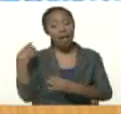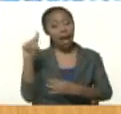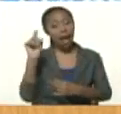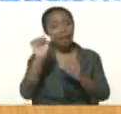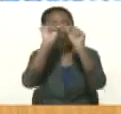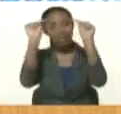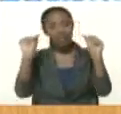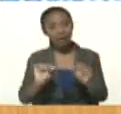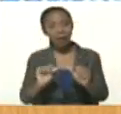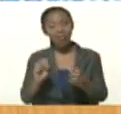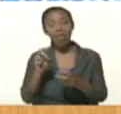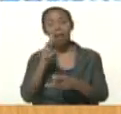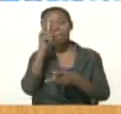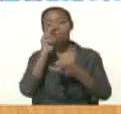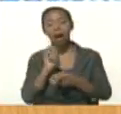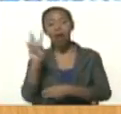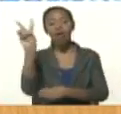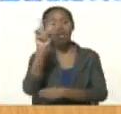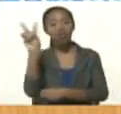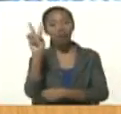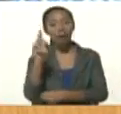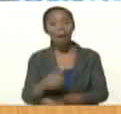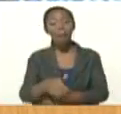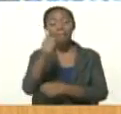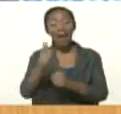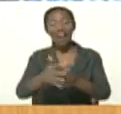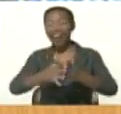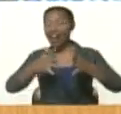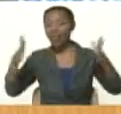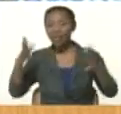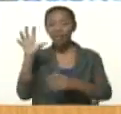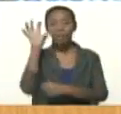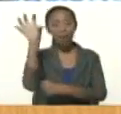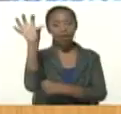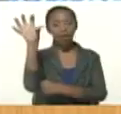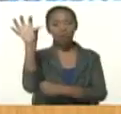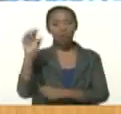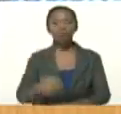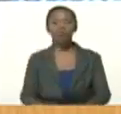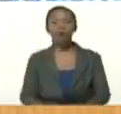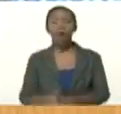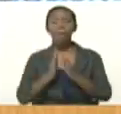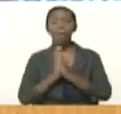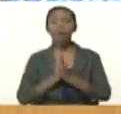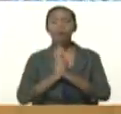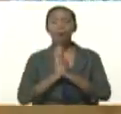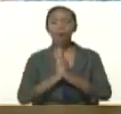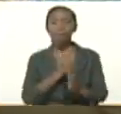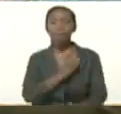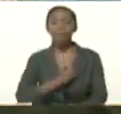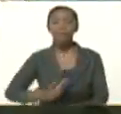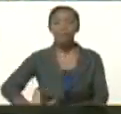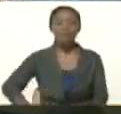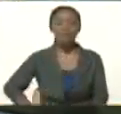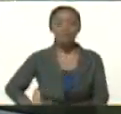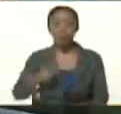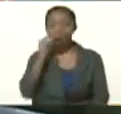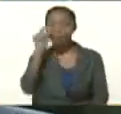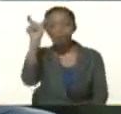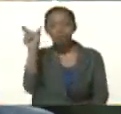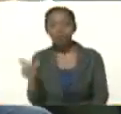sistema del Banco de Venezuela, el banco más grande del país. Por favor, presidente Juan José Morales, compañero, por